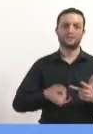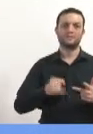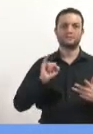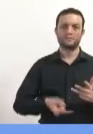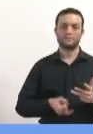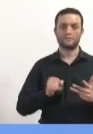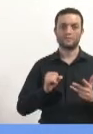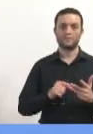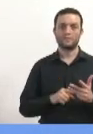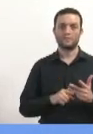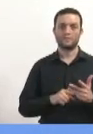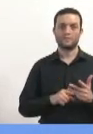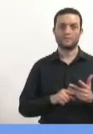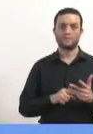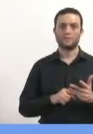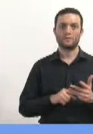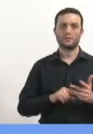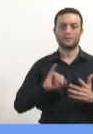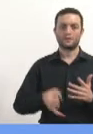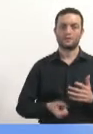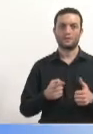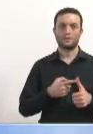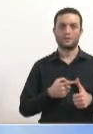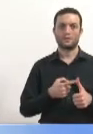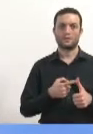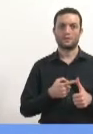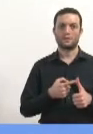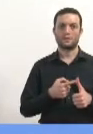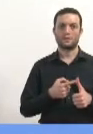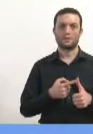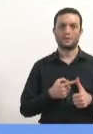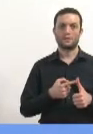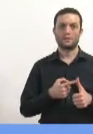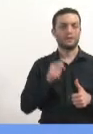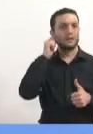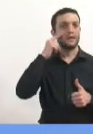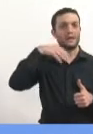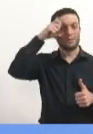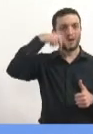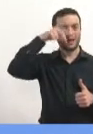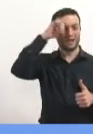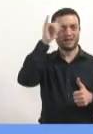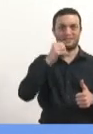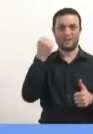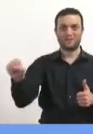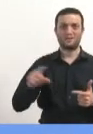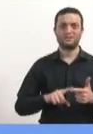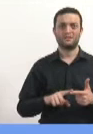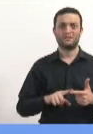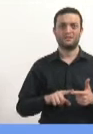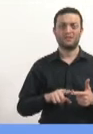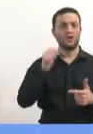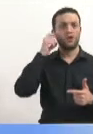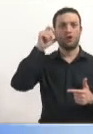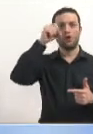garcía larraburu afirmativo se acopla firma tivo nora giménez ausente gratis esther gonzález